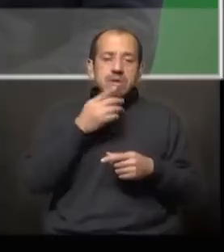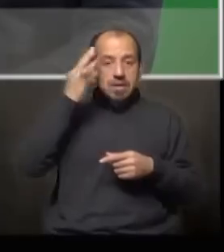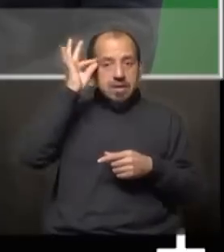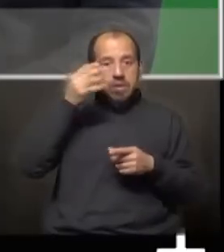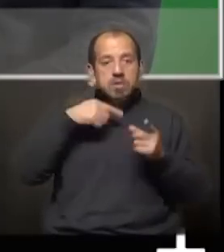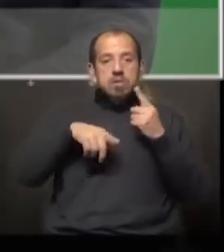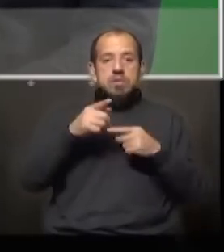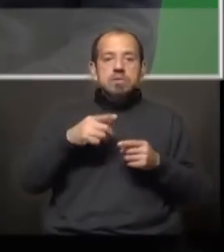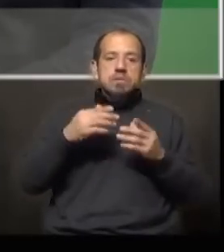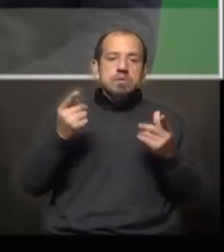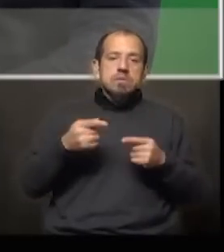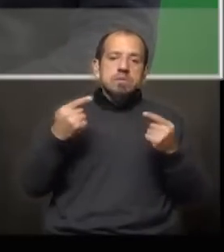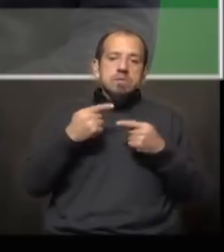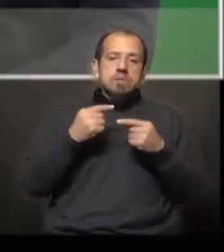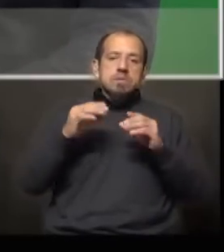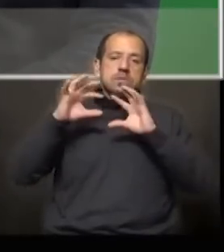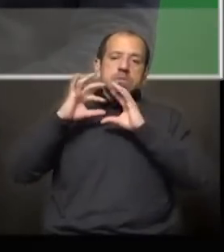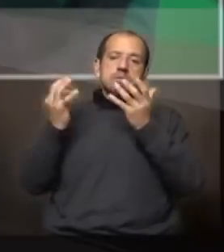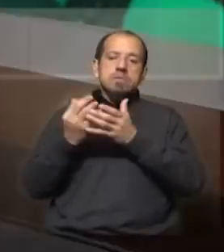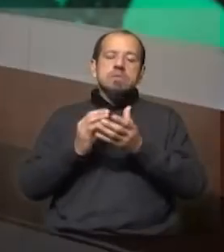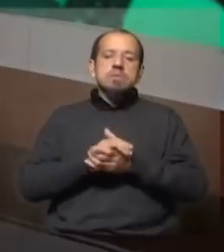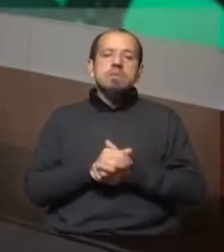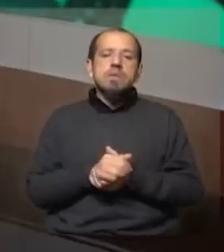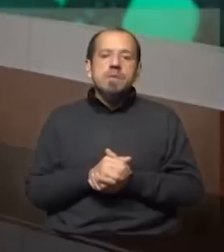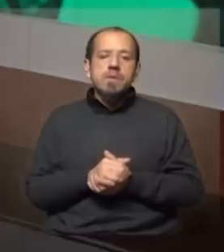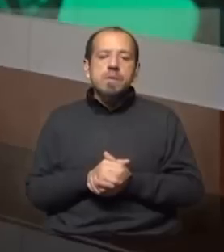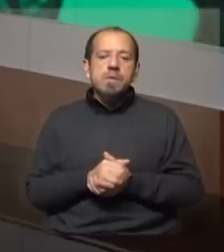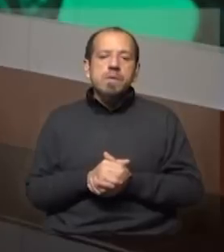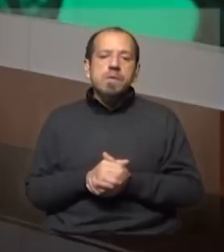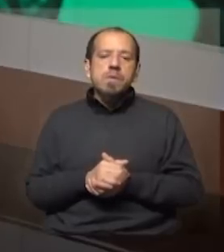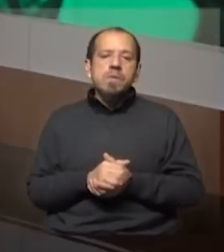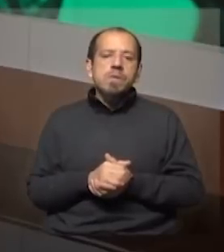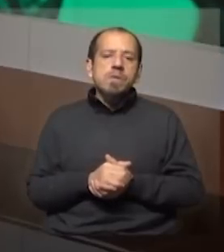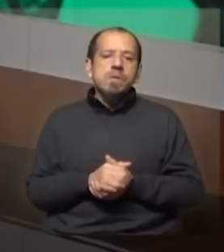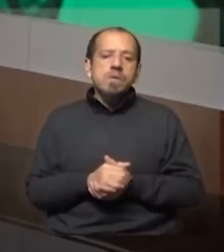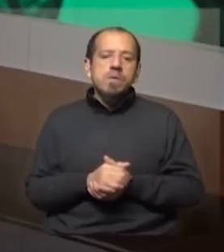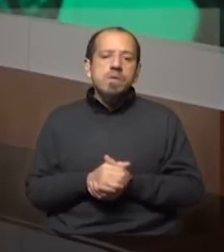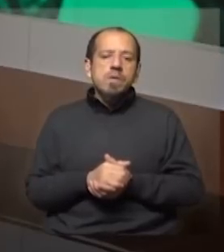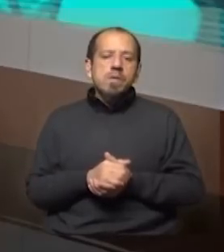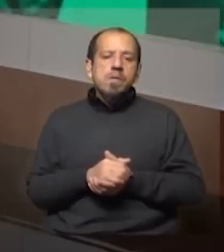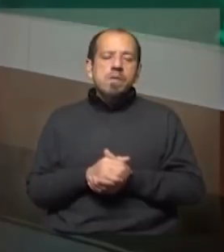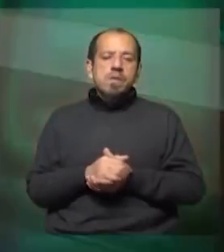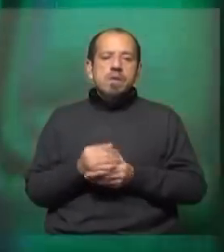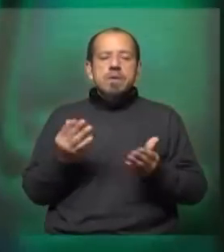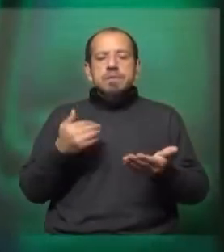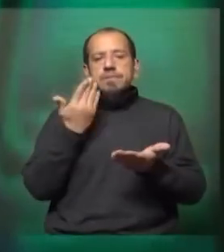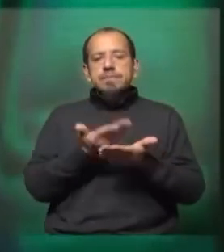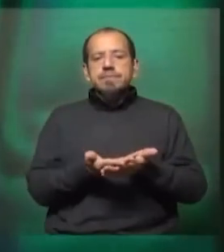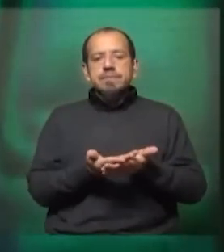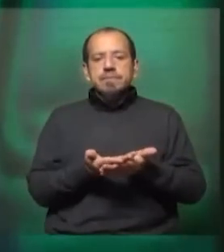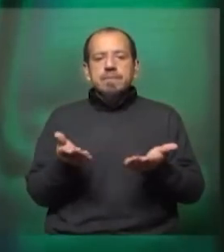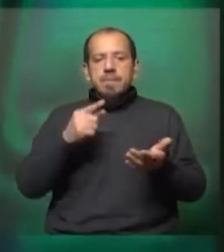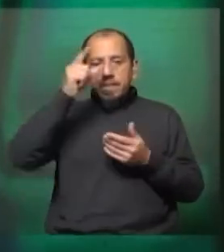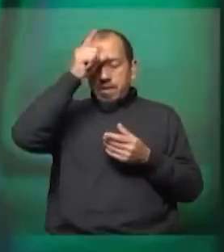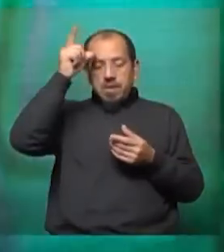contra reloj de todo lo que está pasando en la región en el mundo no ahora Daniel Más allá de la posición o el planteamiento que ha hecho la